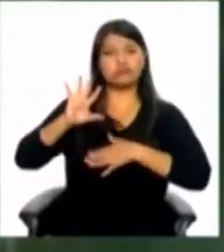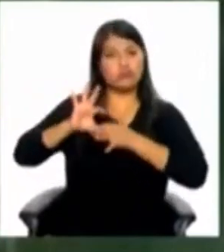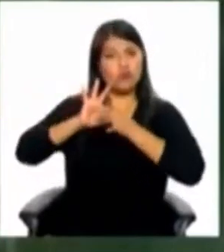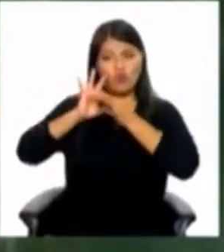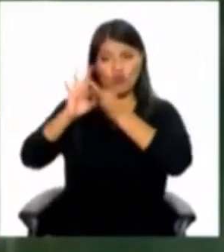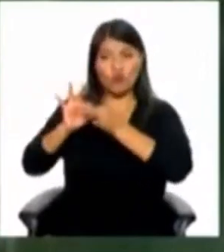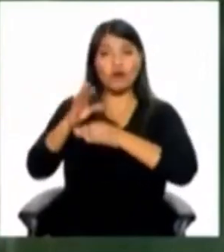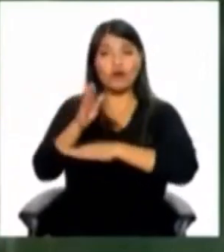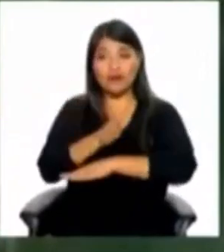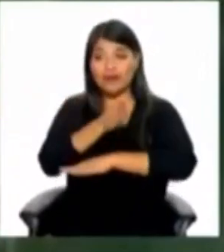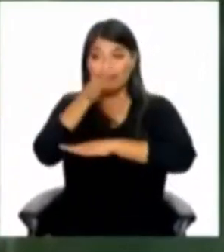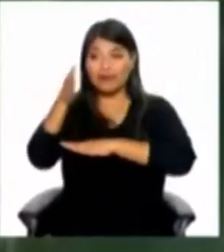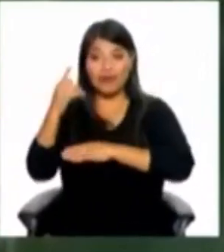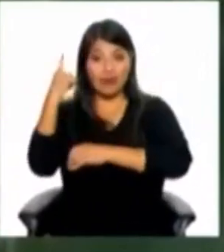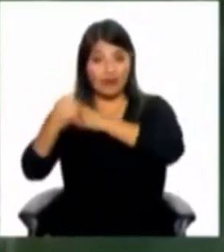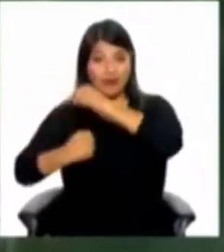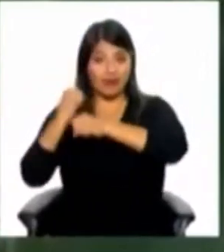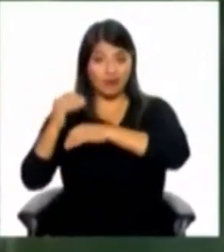presidencia del Foro APEC.